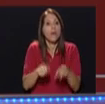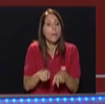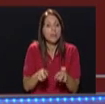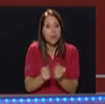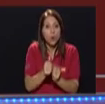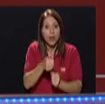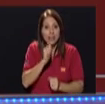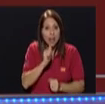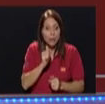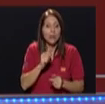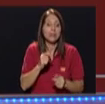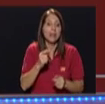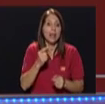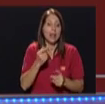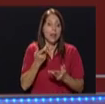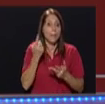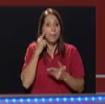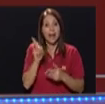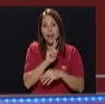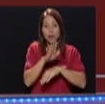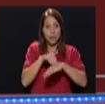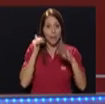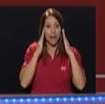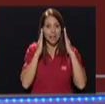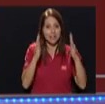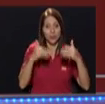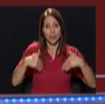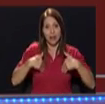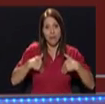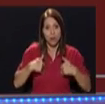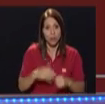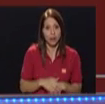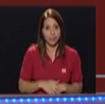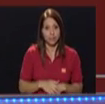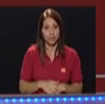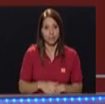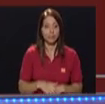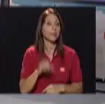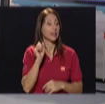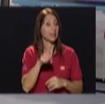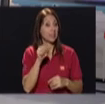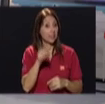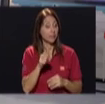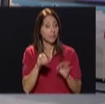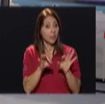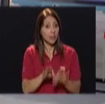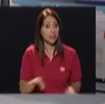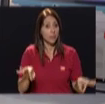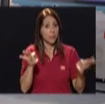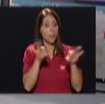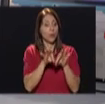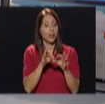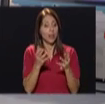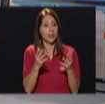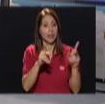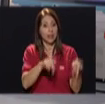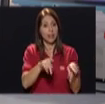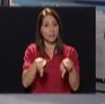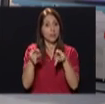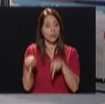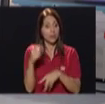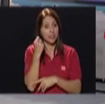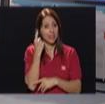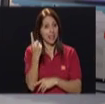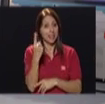que tiene que ver para nos llamar la atención de la fauna. Sí, y sobre todo es importante eso en que